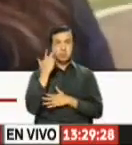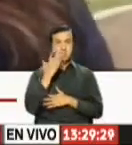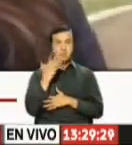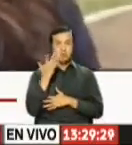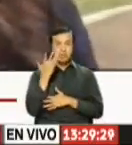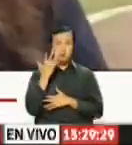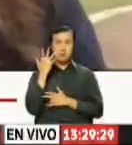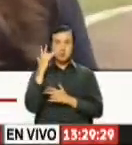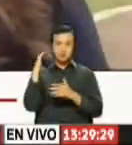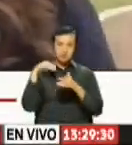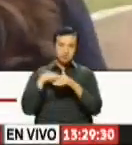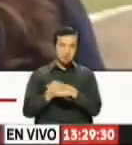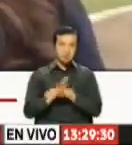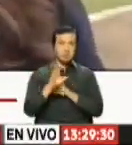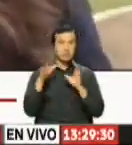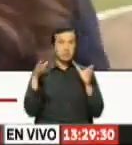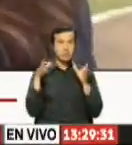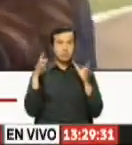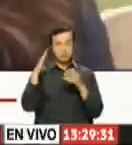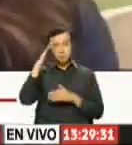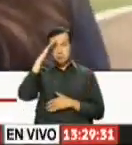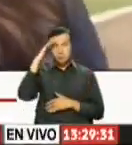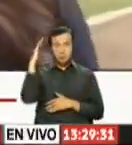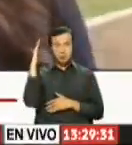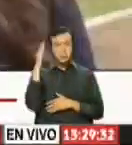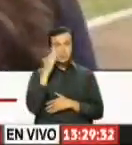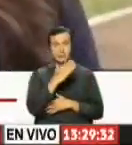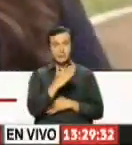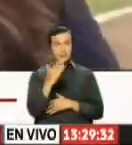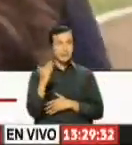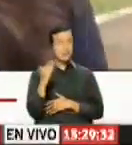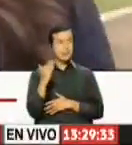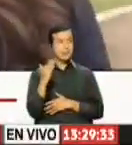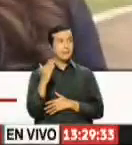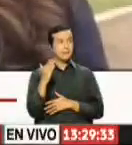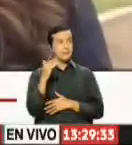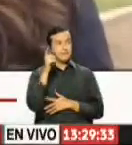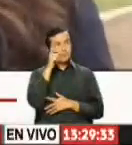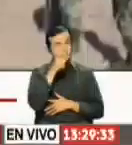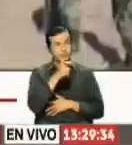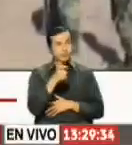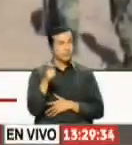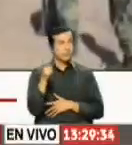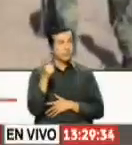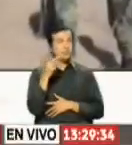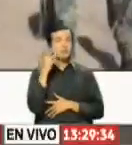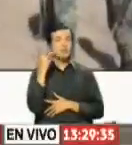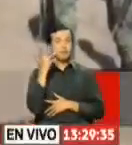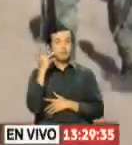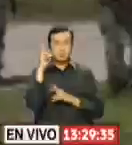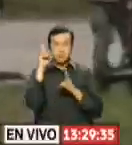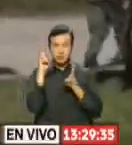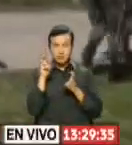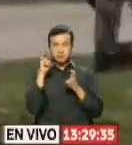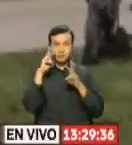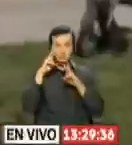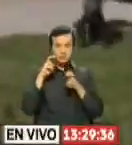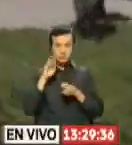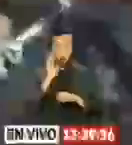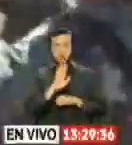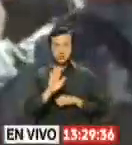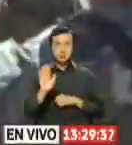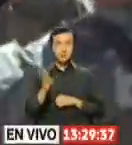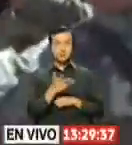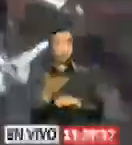ejército, donde llegaron agentes de la policía y también de la fiscalía. Esto se realiza en el marco de una